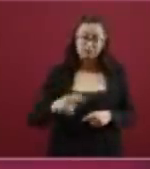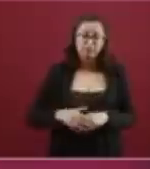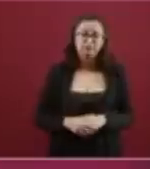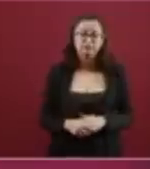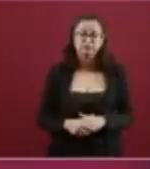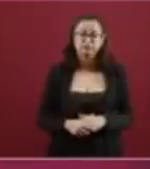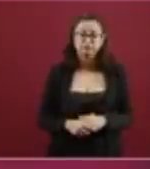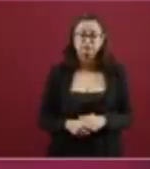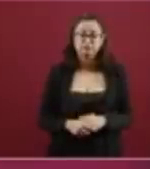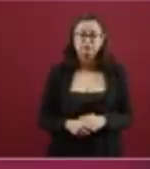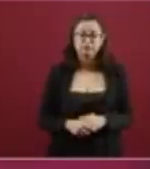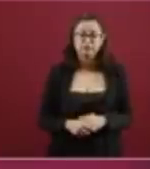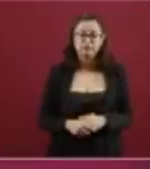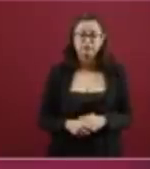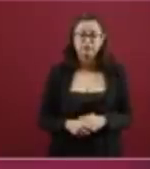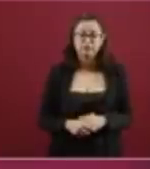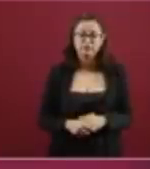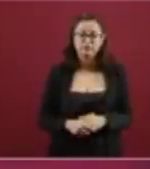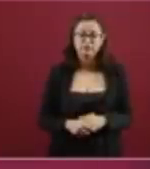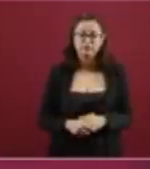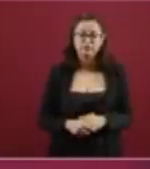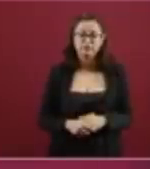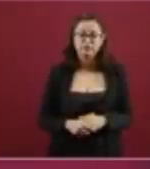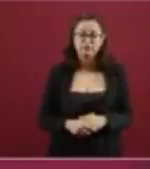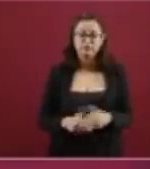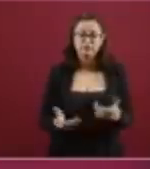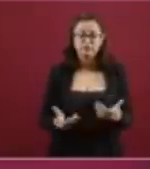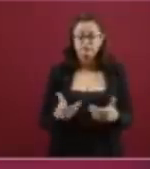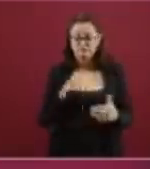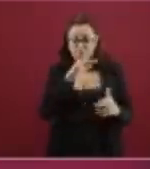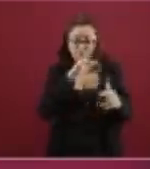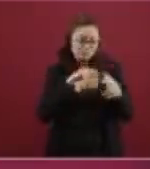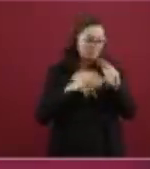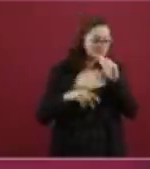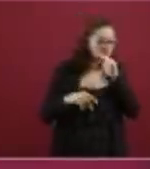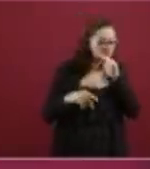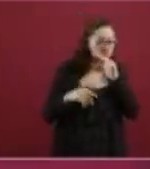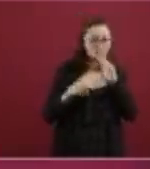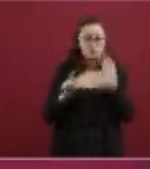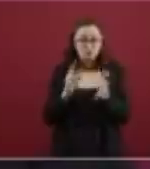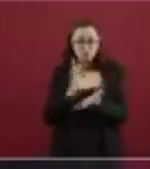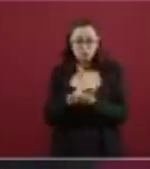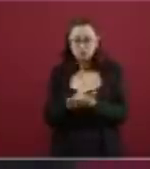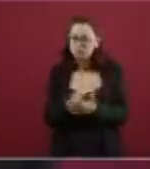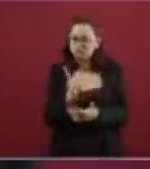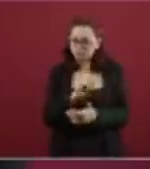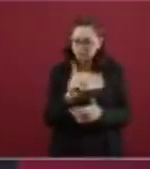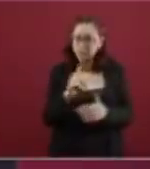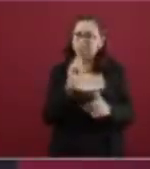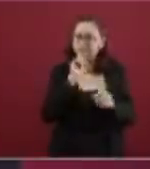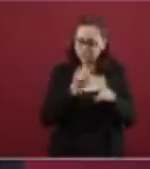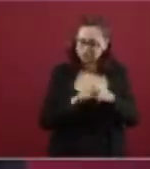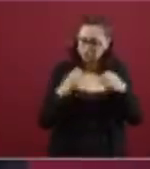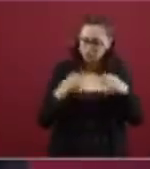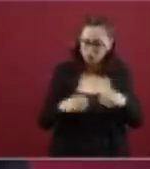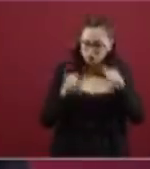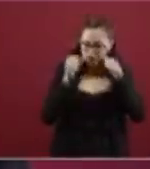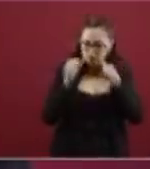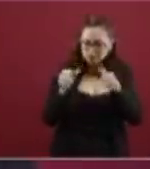no solo estamos preocupados, estamos ocupados y estamos atendiendo,